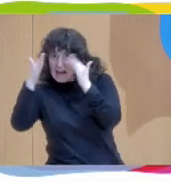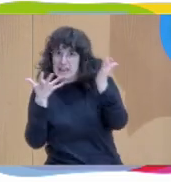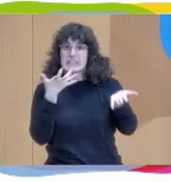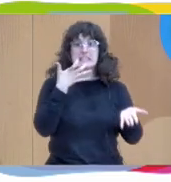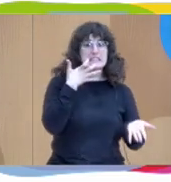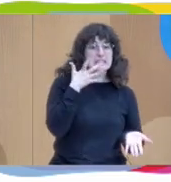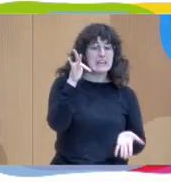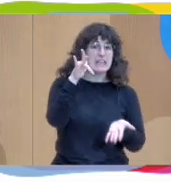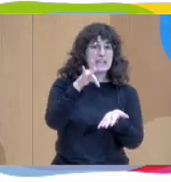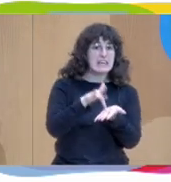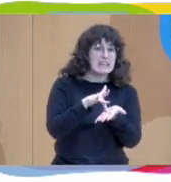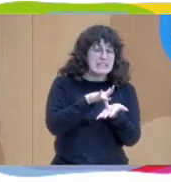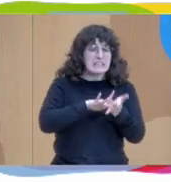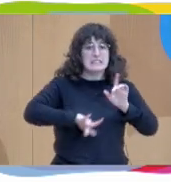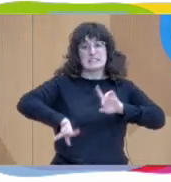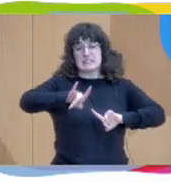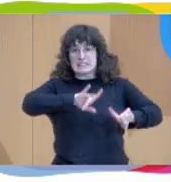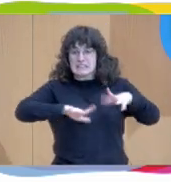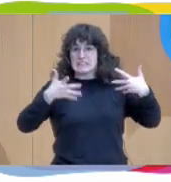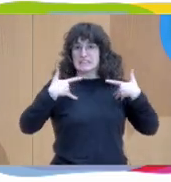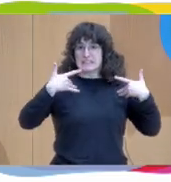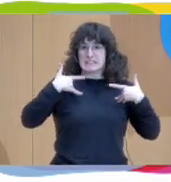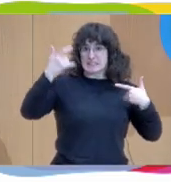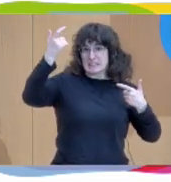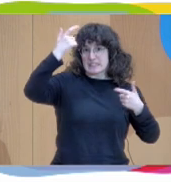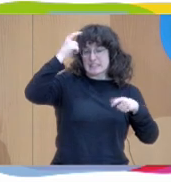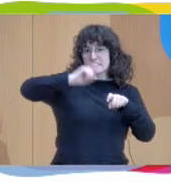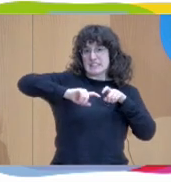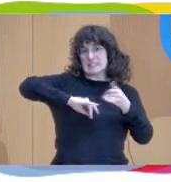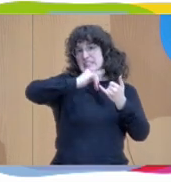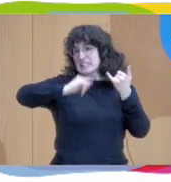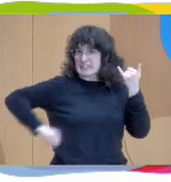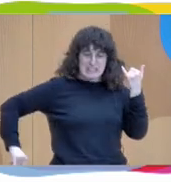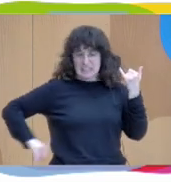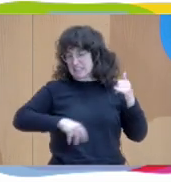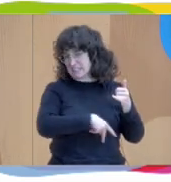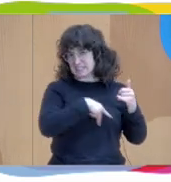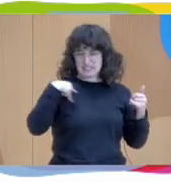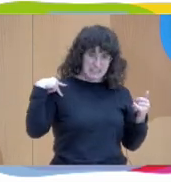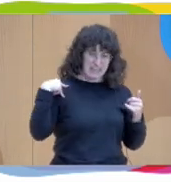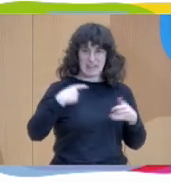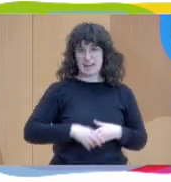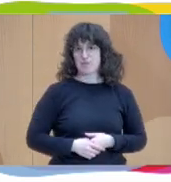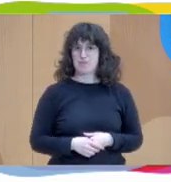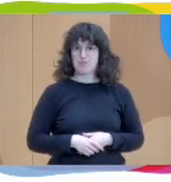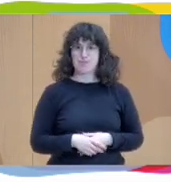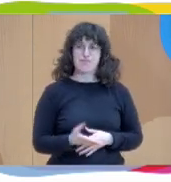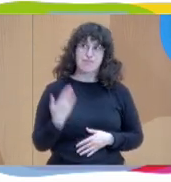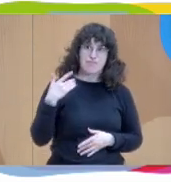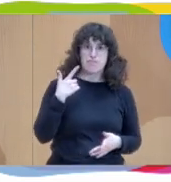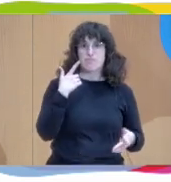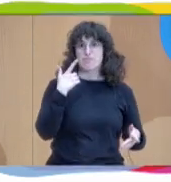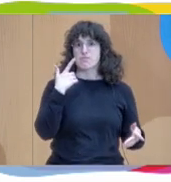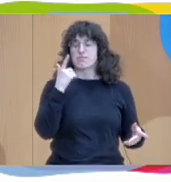psicóticas y que están en situación de de crisis en general eh nos llamó la atención no solo